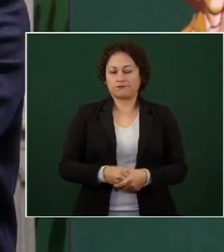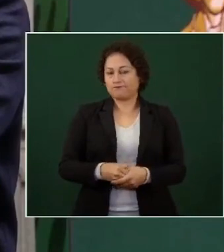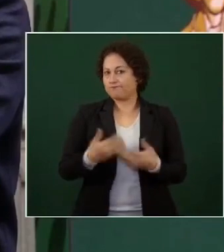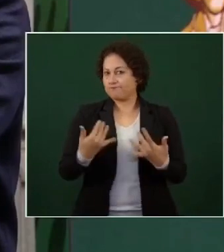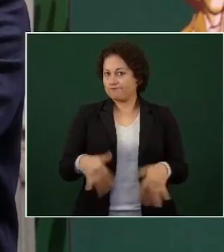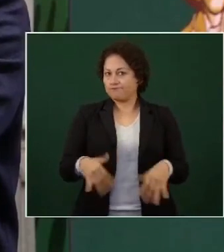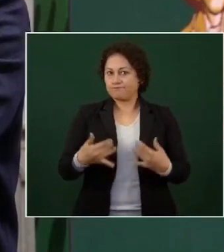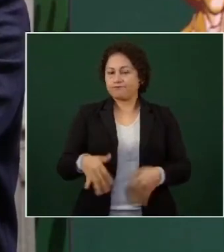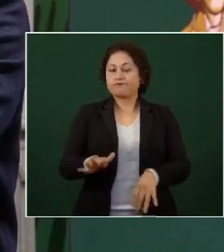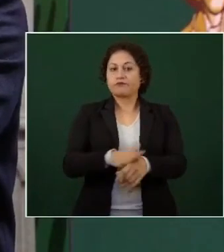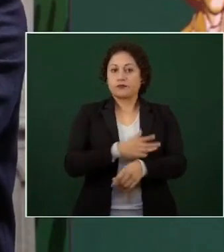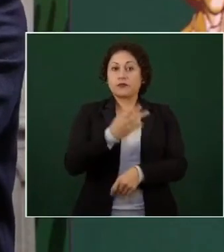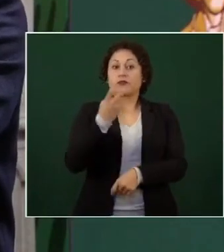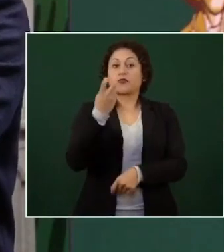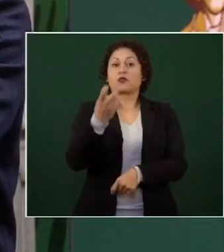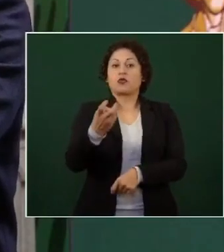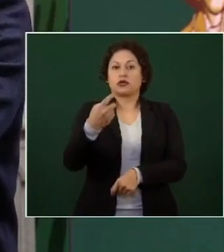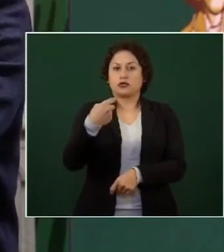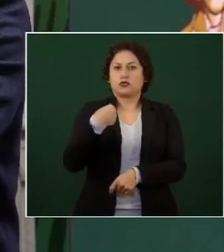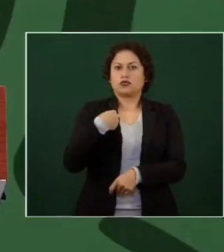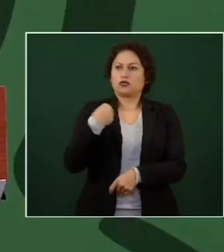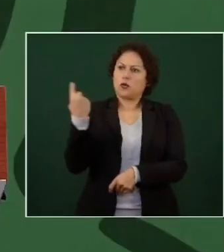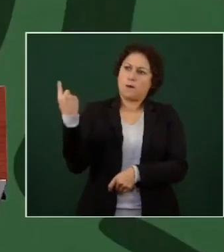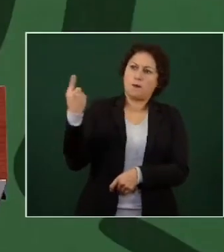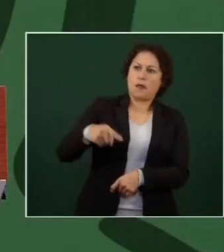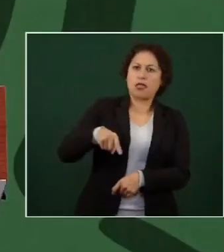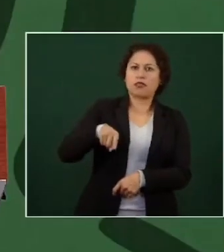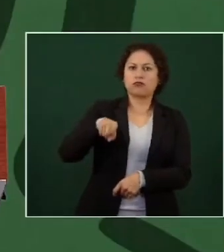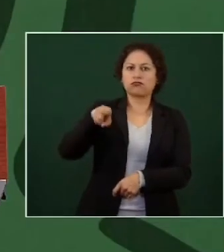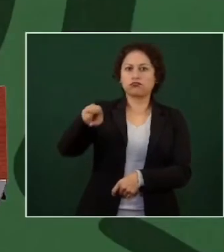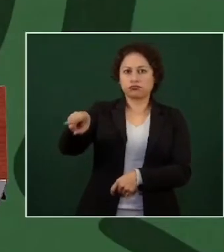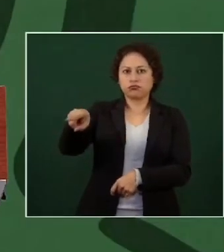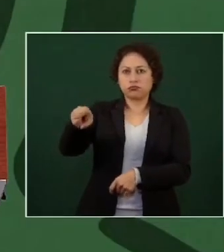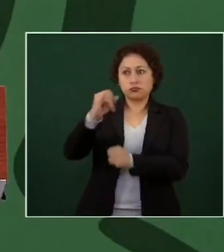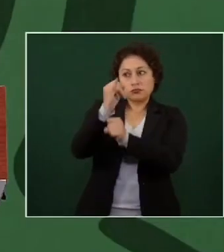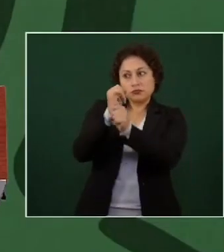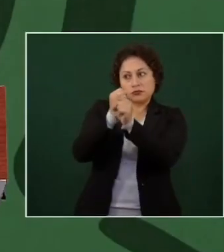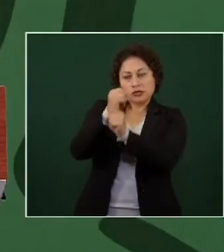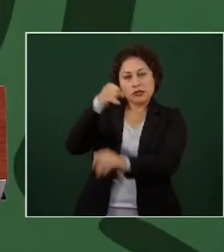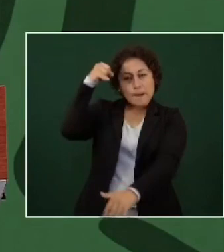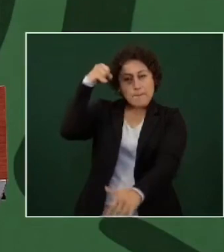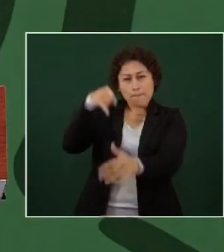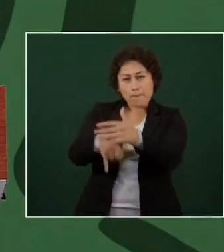Entonces, por eso di la instrucción a fondo en la investigación.